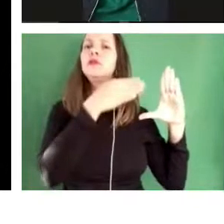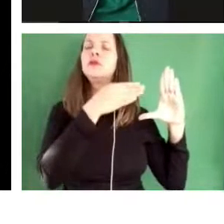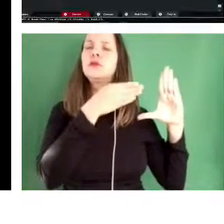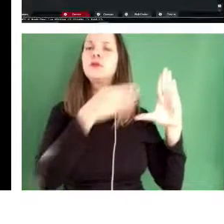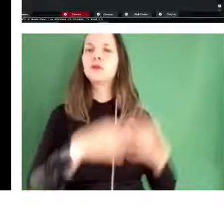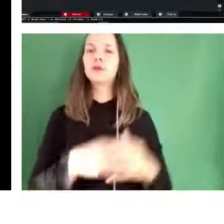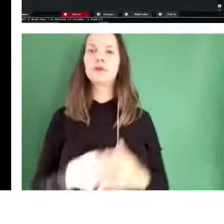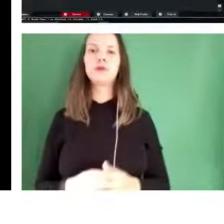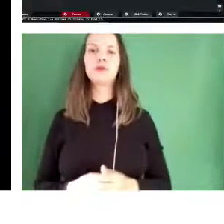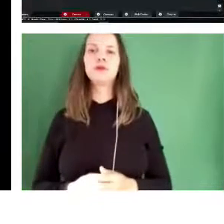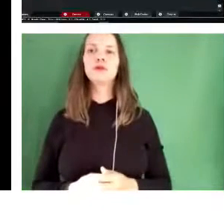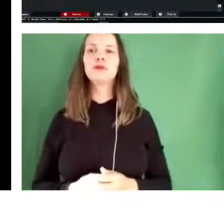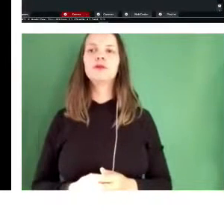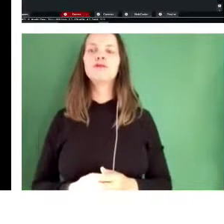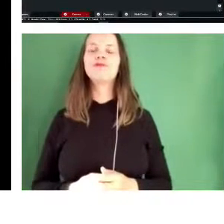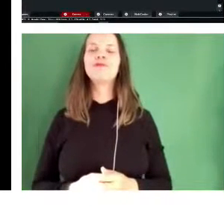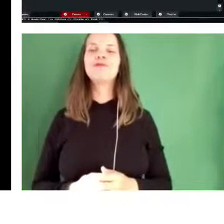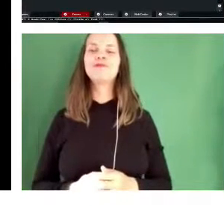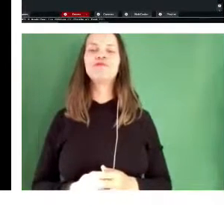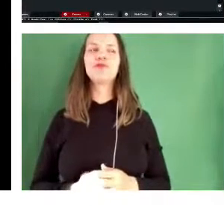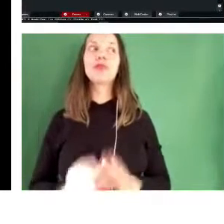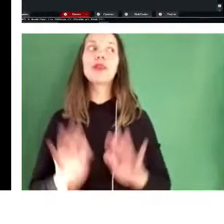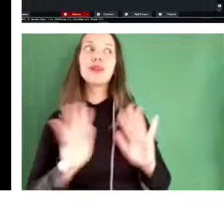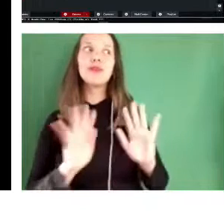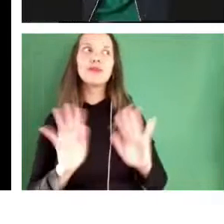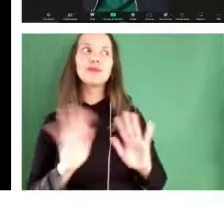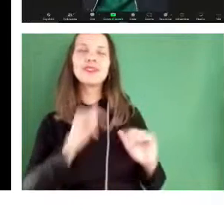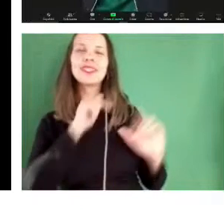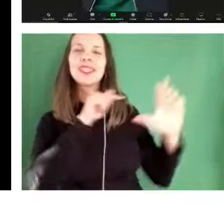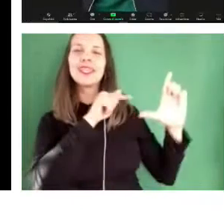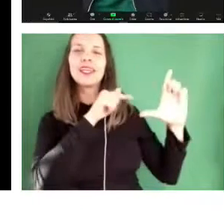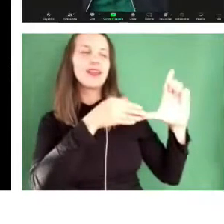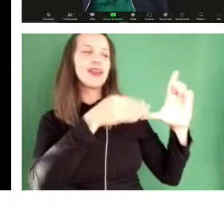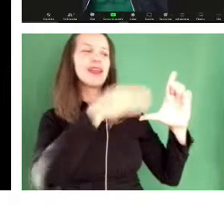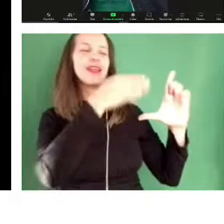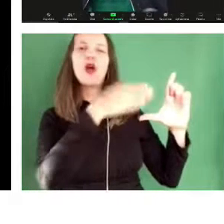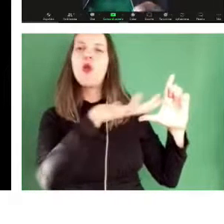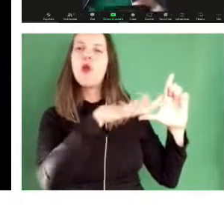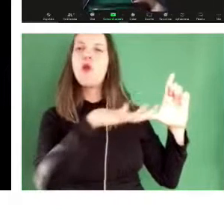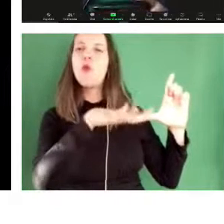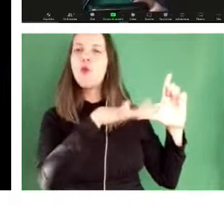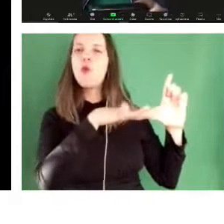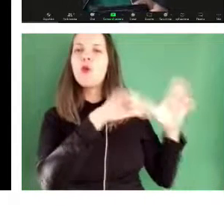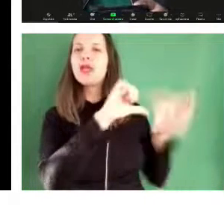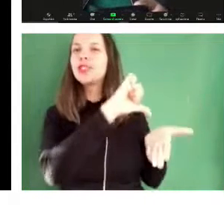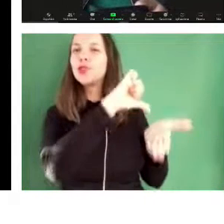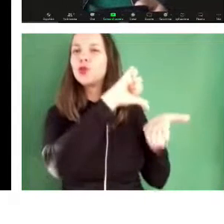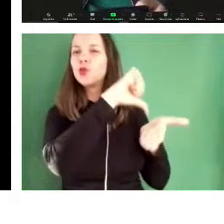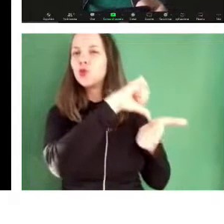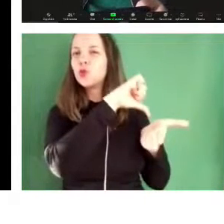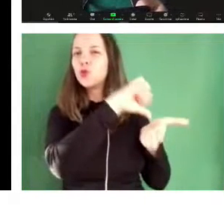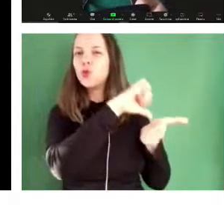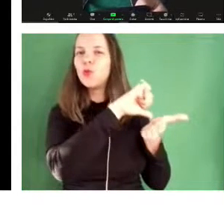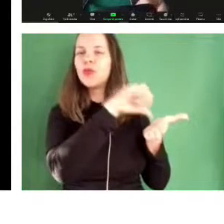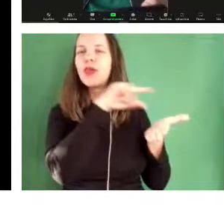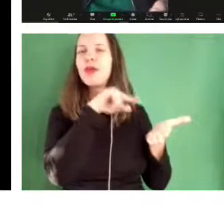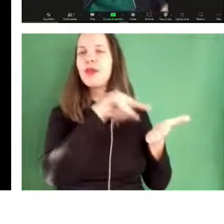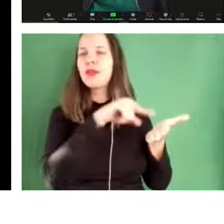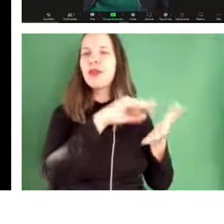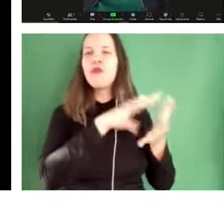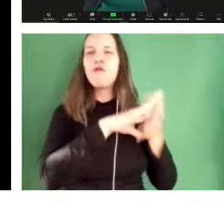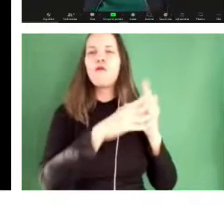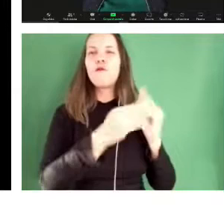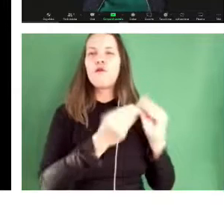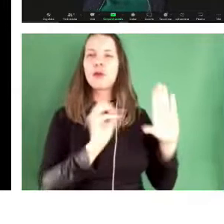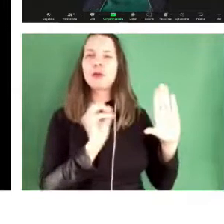Hola, José. Estamos en la que describe San Isidro como un distrito que une a su tradición la modernidad y el progreso. ¿Vos la estás viendo